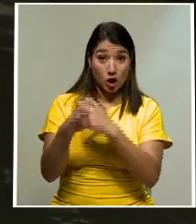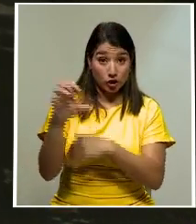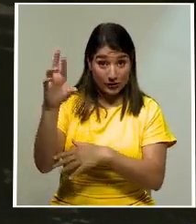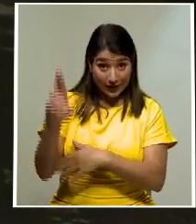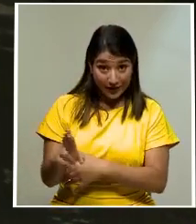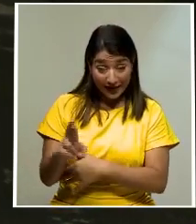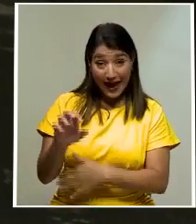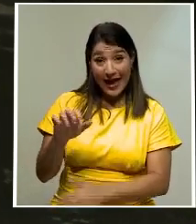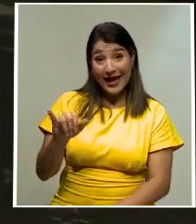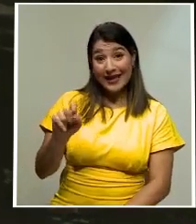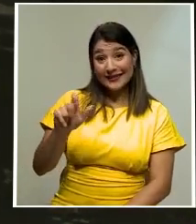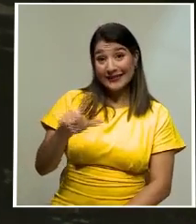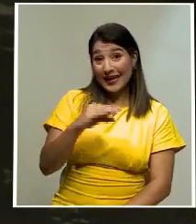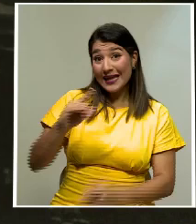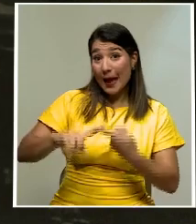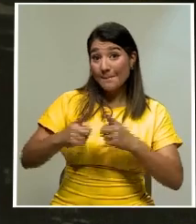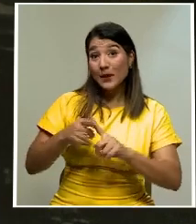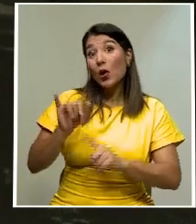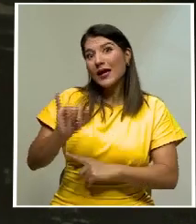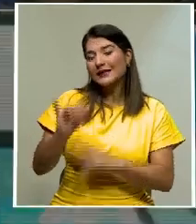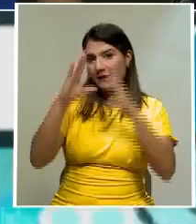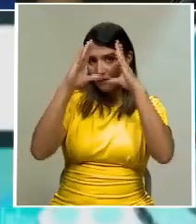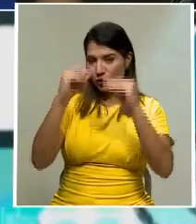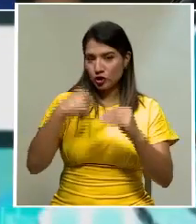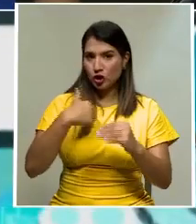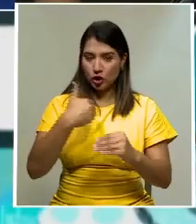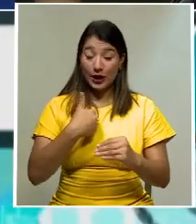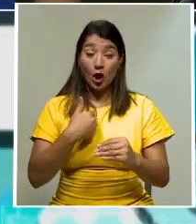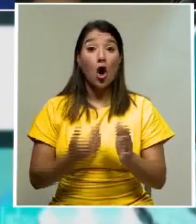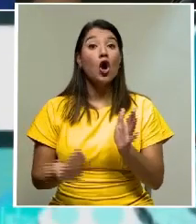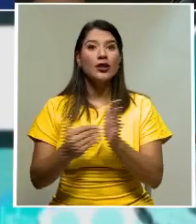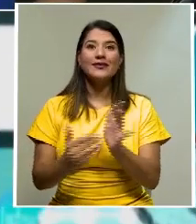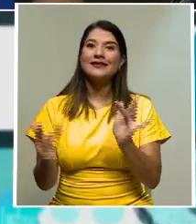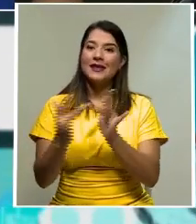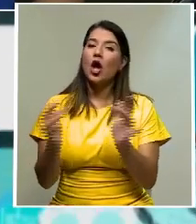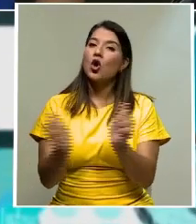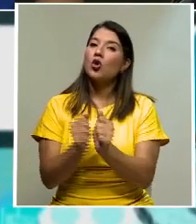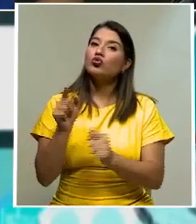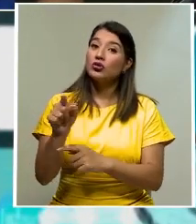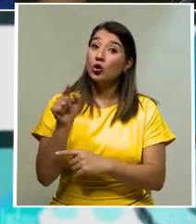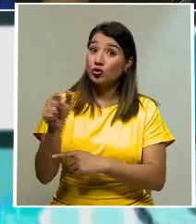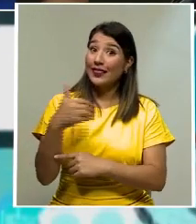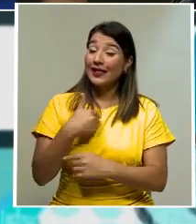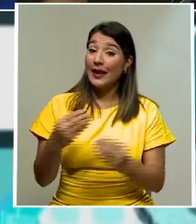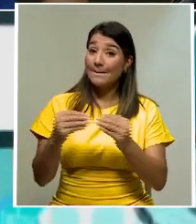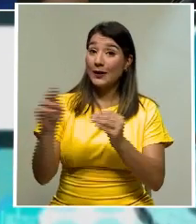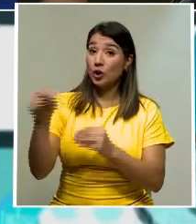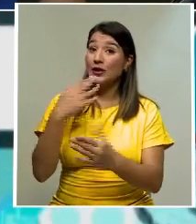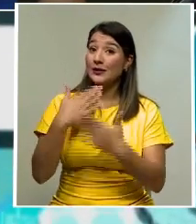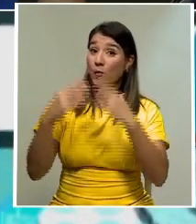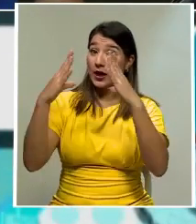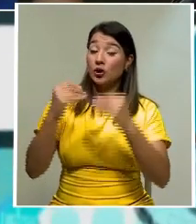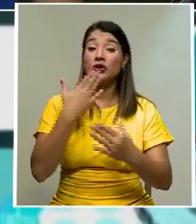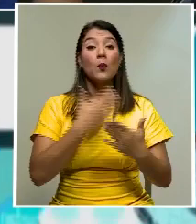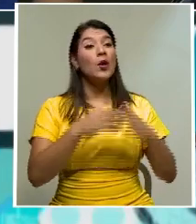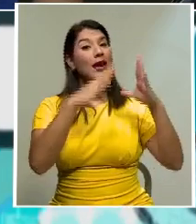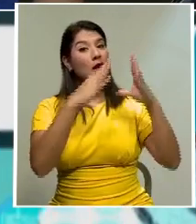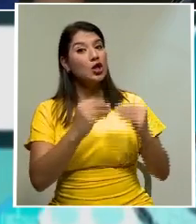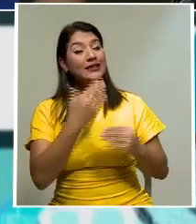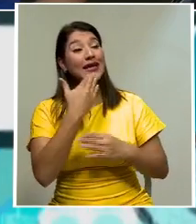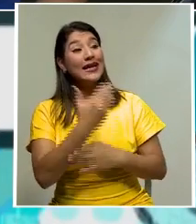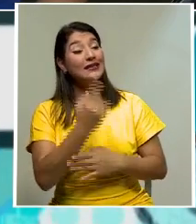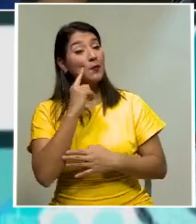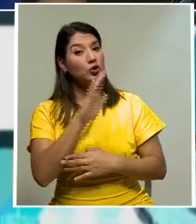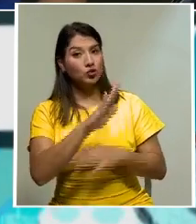amigos televidentes, es la información que tengo de momento. Vuelvo con usted al estudio principal, donde tiene más noticias. Buenas noches. Buenas noches, Ana Marta. Gracias